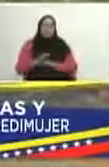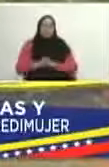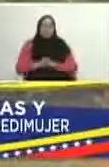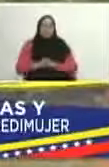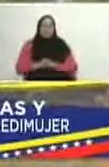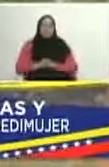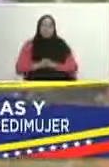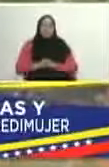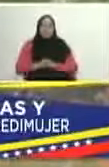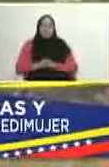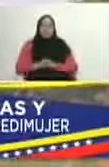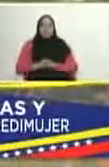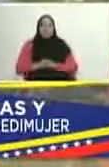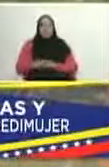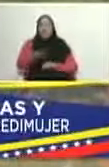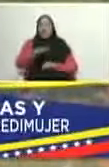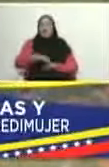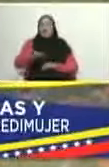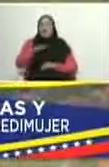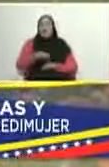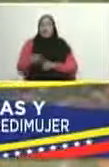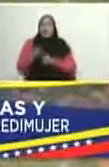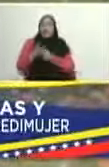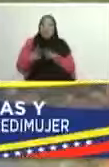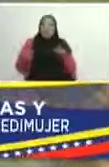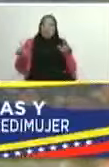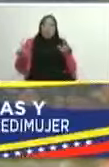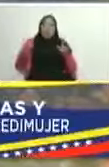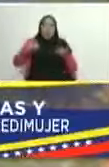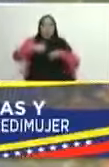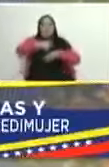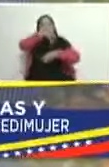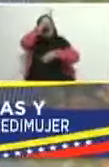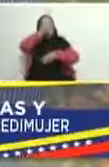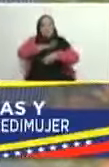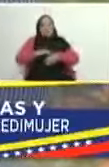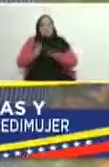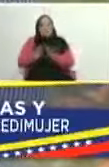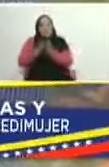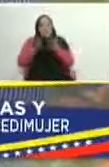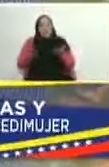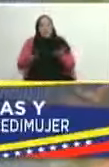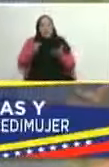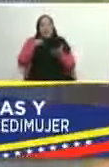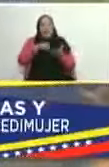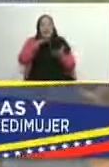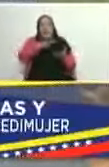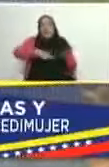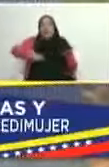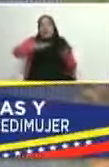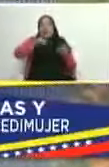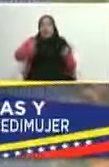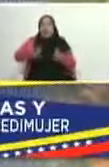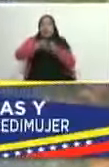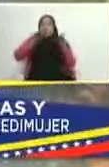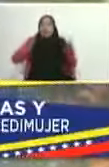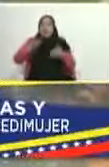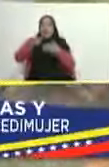¡Mujeres! Desde la Plaza de los Libertadores, la plaza más grande de Venezuela, desde